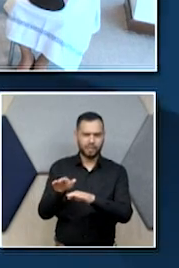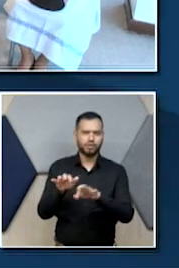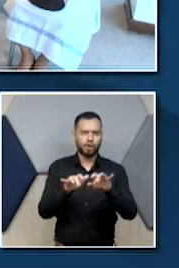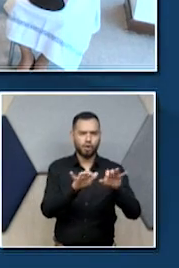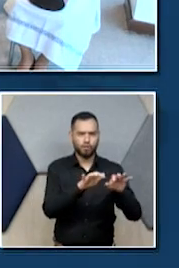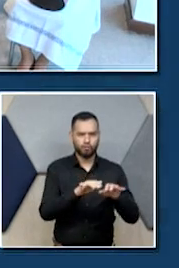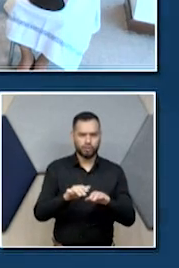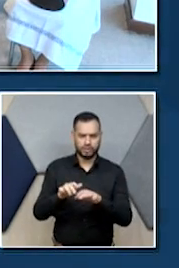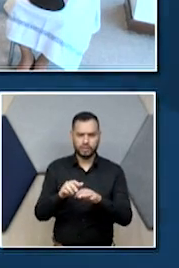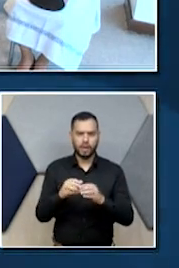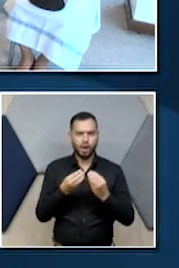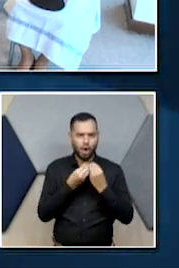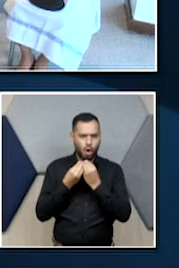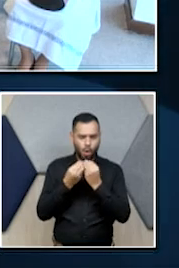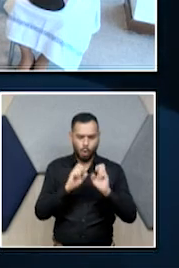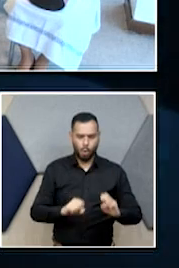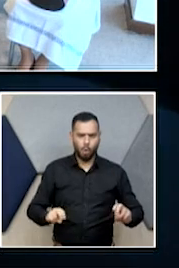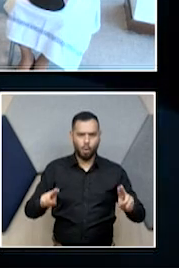Unidas para los Derechos Humanos,